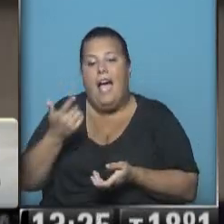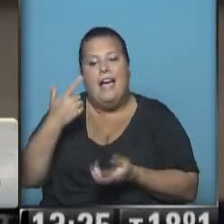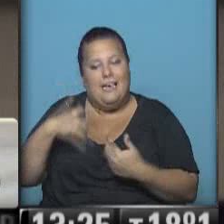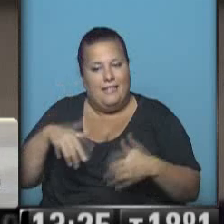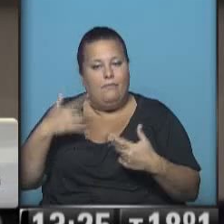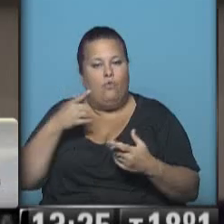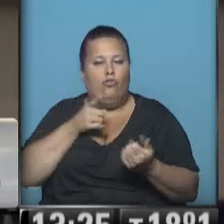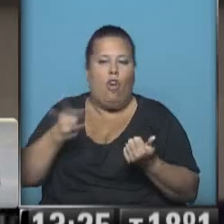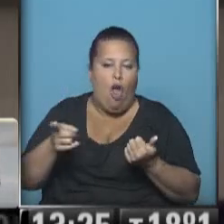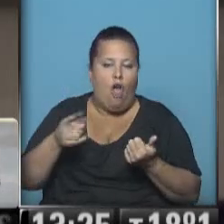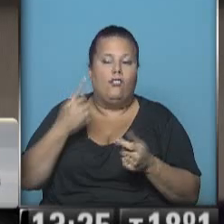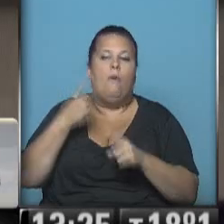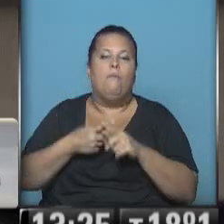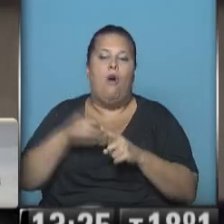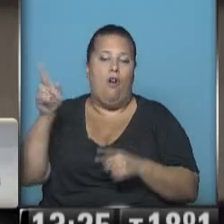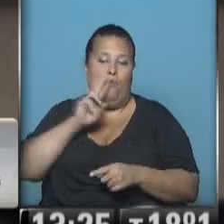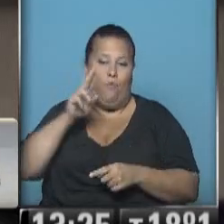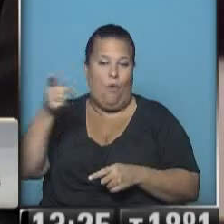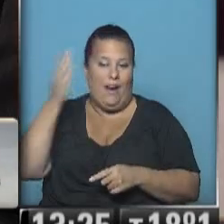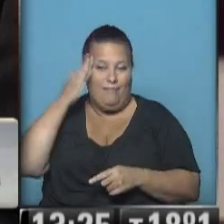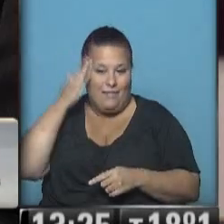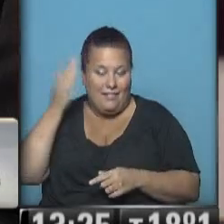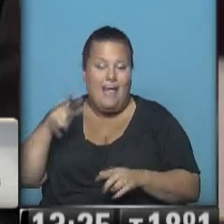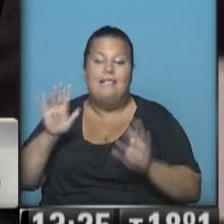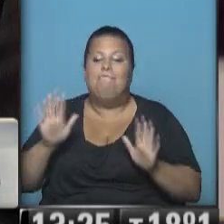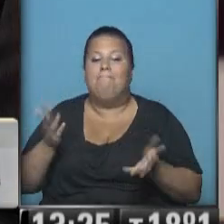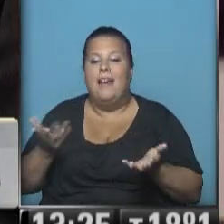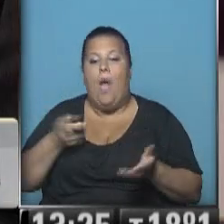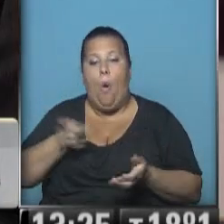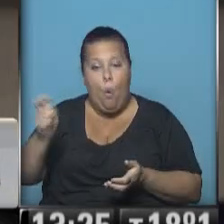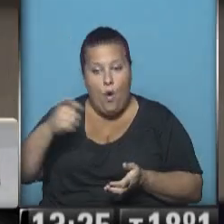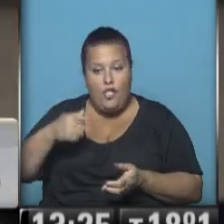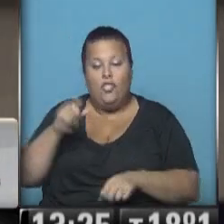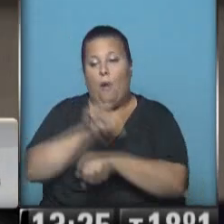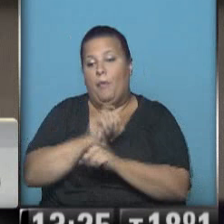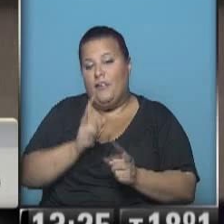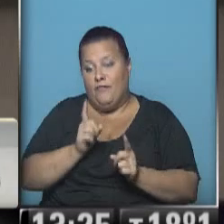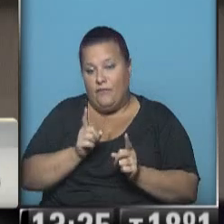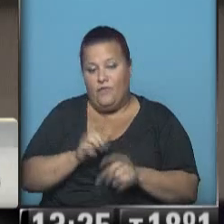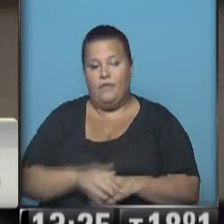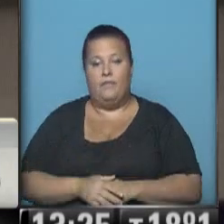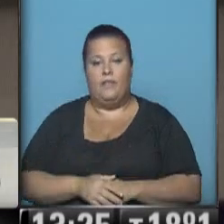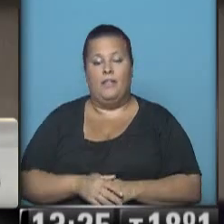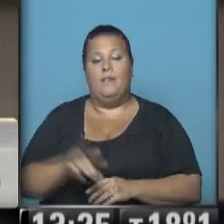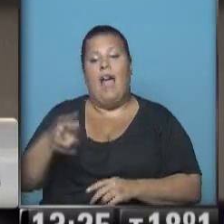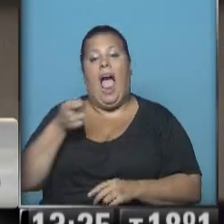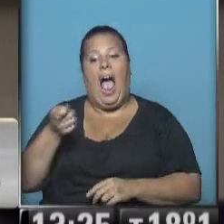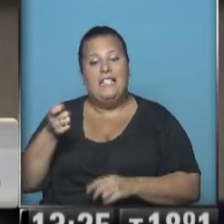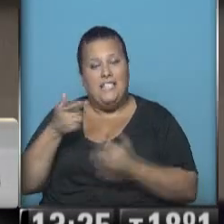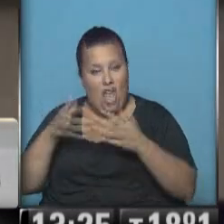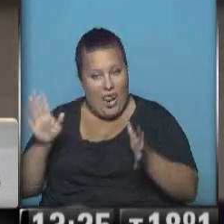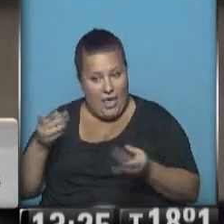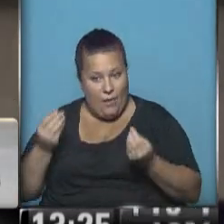muchos prejuicios hacia hacia Yanina ya espera el juicio presa y el supuesto asesino está